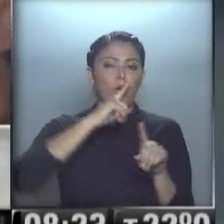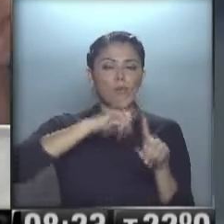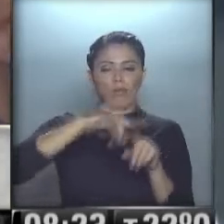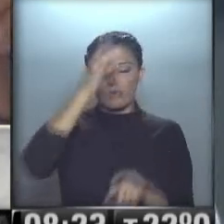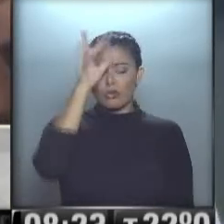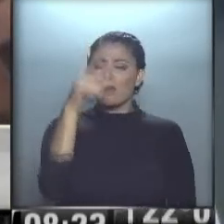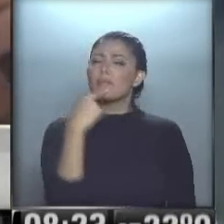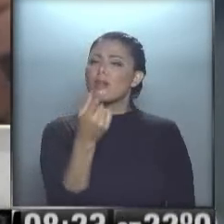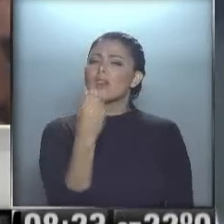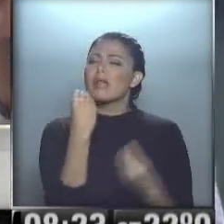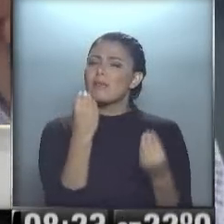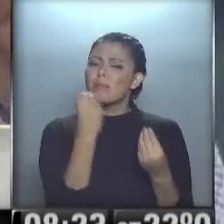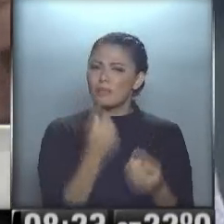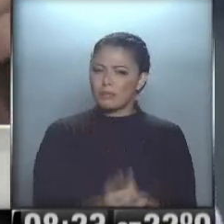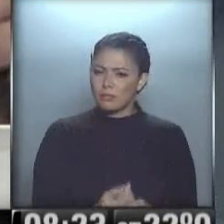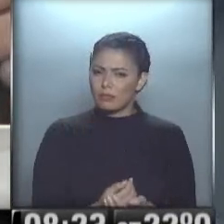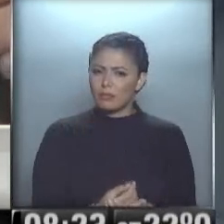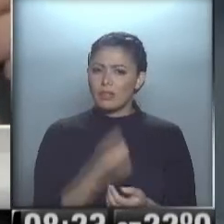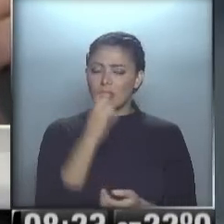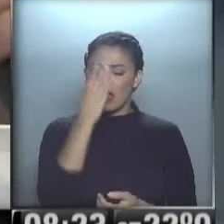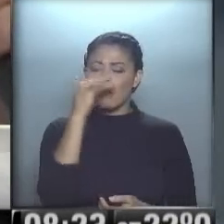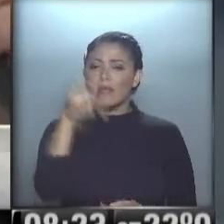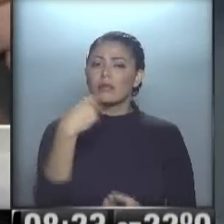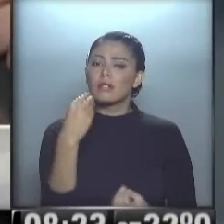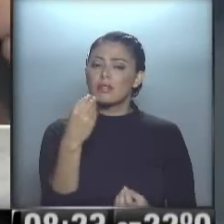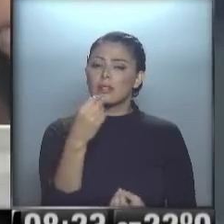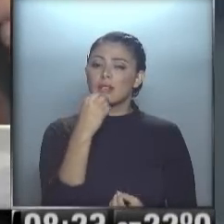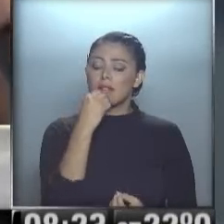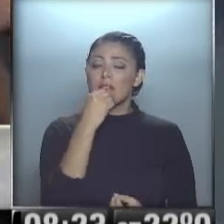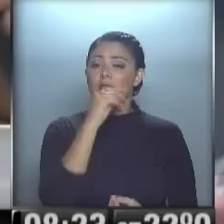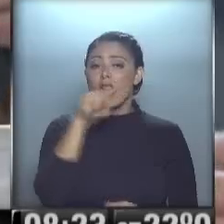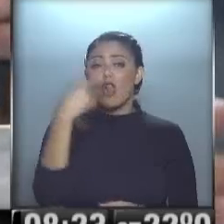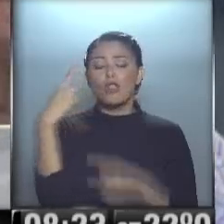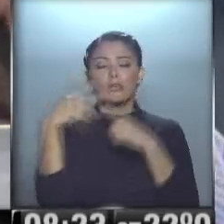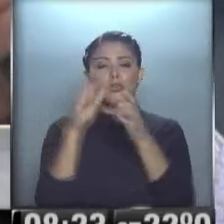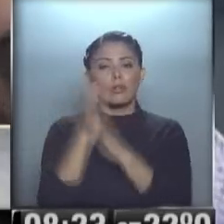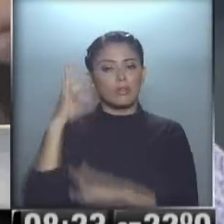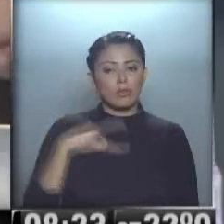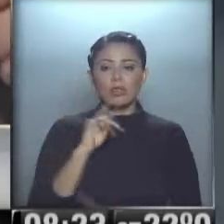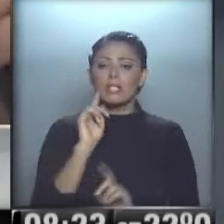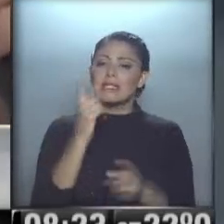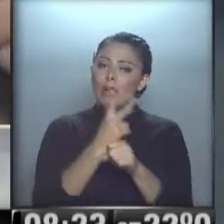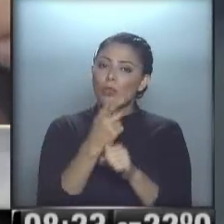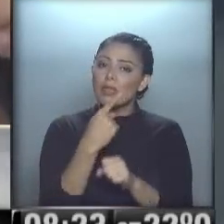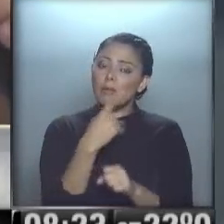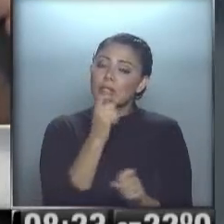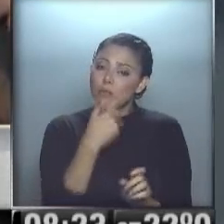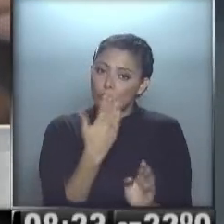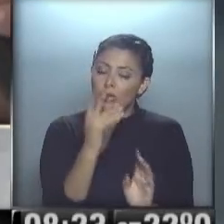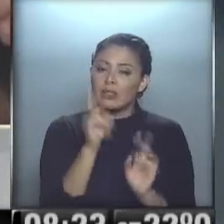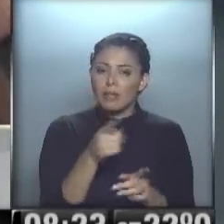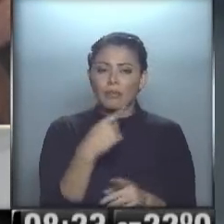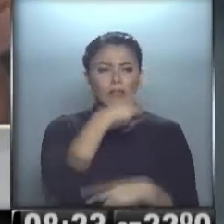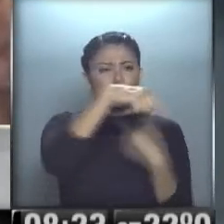preguntarle qué piensa de esta metodología y Qué impacto puede llegar a tener en las próximas paritarias y si me permite una segunda pregunta también